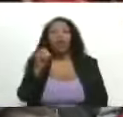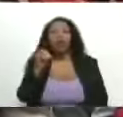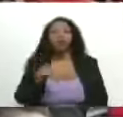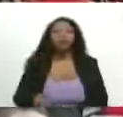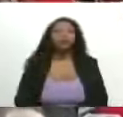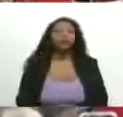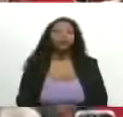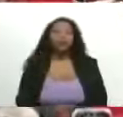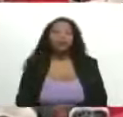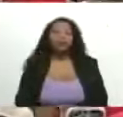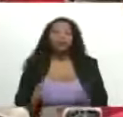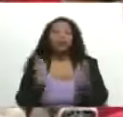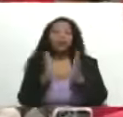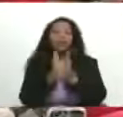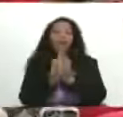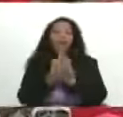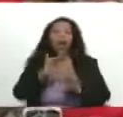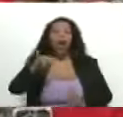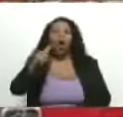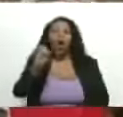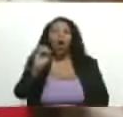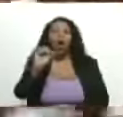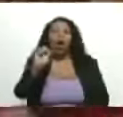San Joaquín,